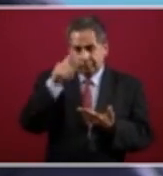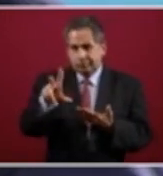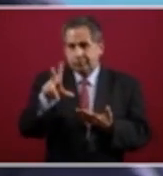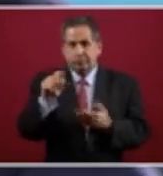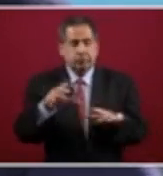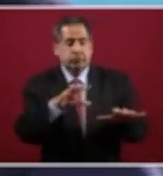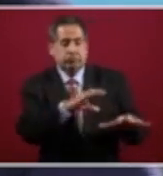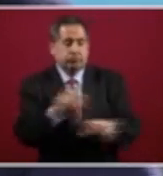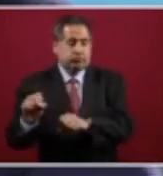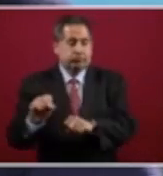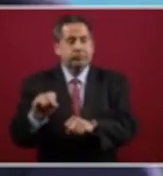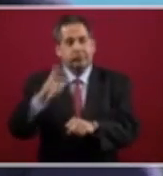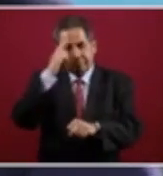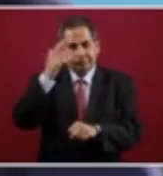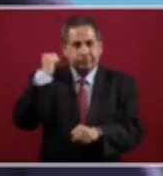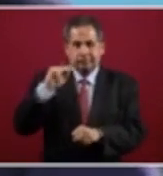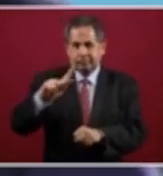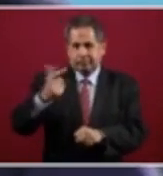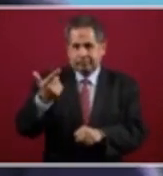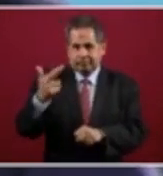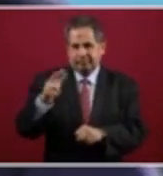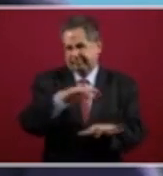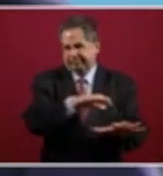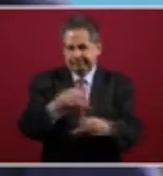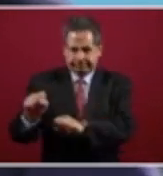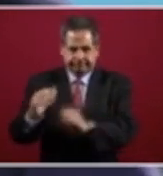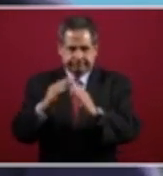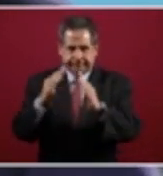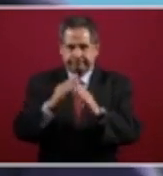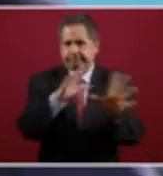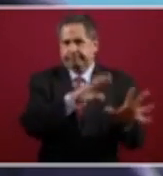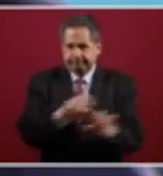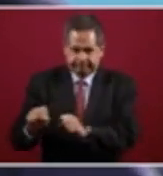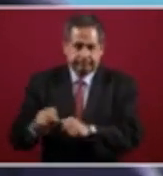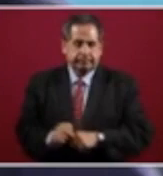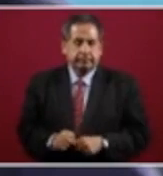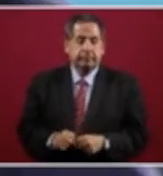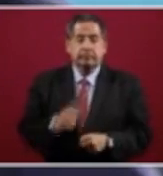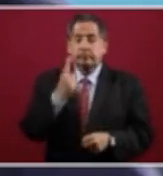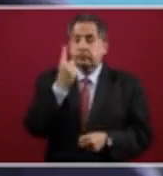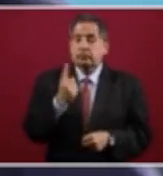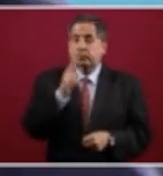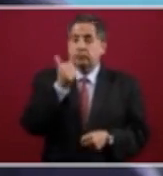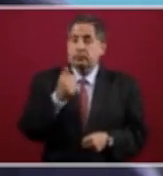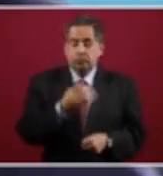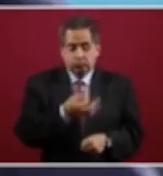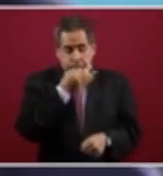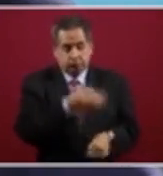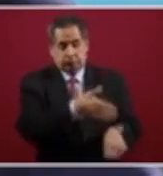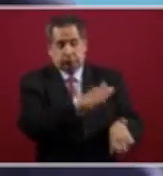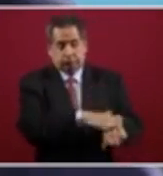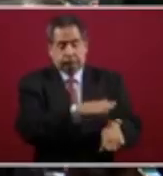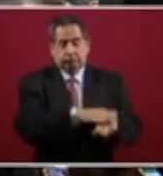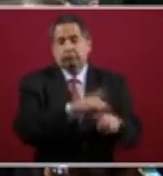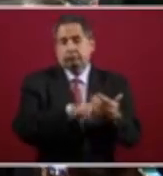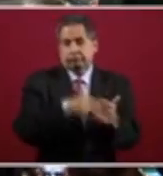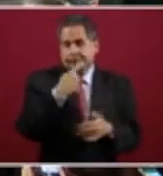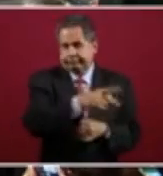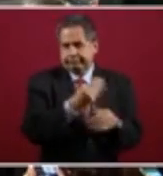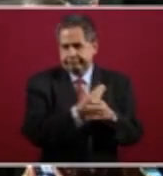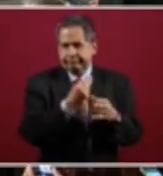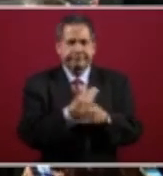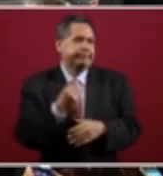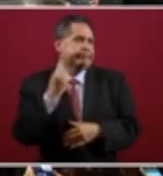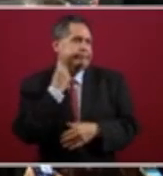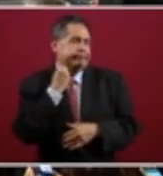realizado por la entonces PGR. El 1 de agosto se previno al quejoso, es decir, a los abogados, donde